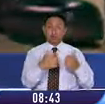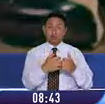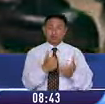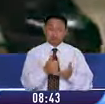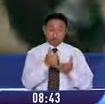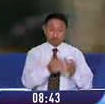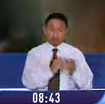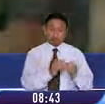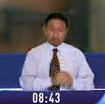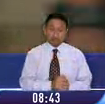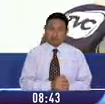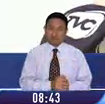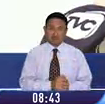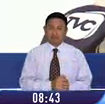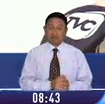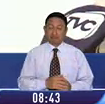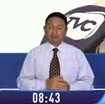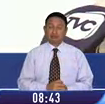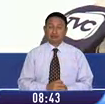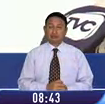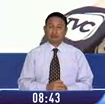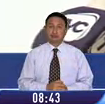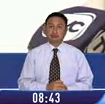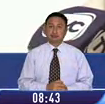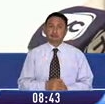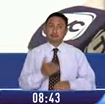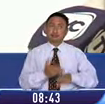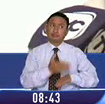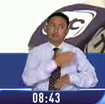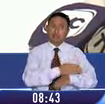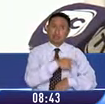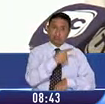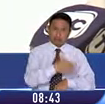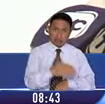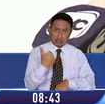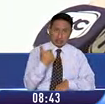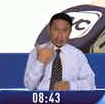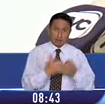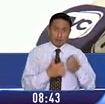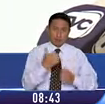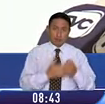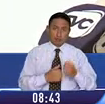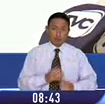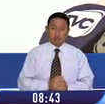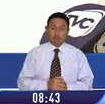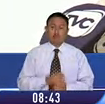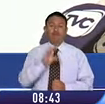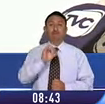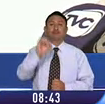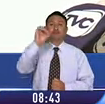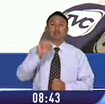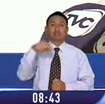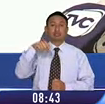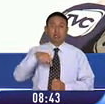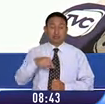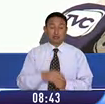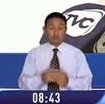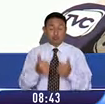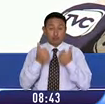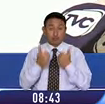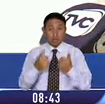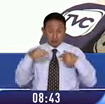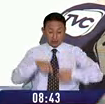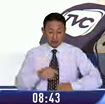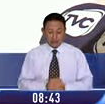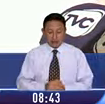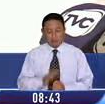se ha ido renovando. Ya habían inconvenientes en el porcentaje de grilletes electrónicos que estaban útiles.